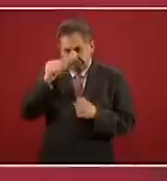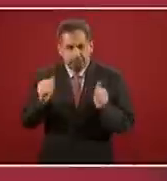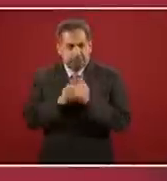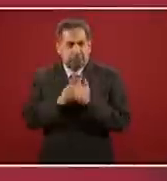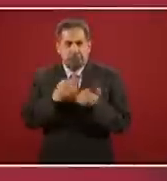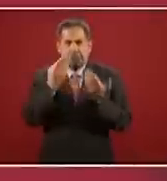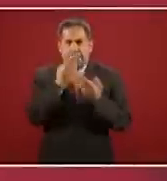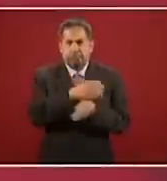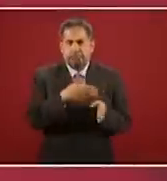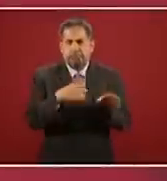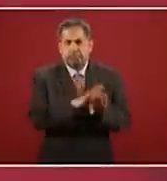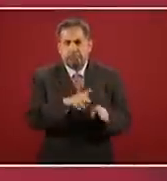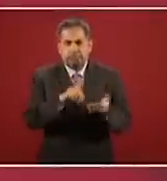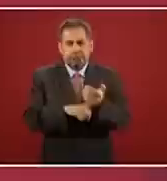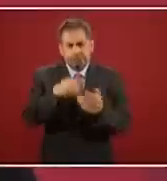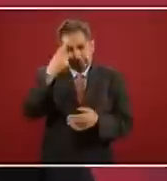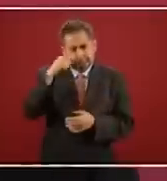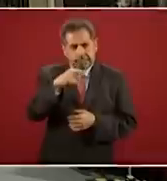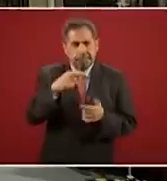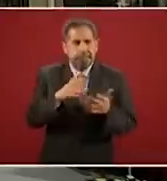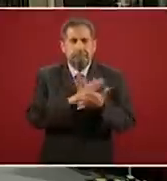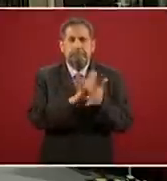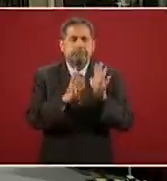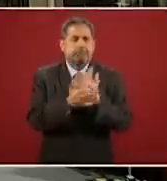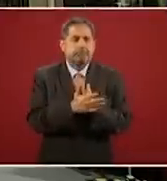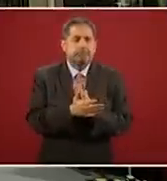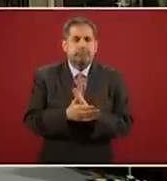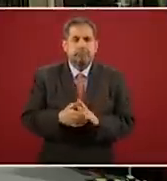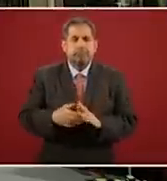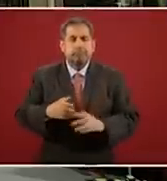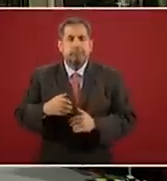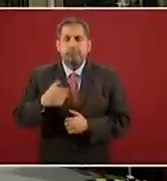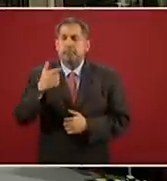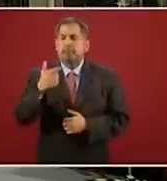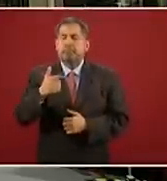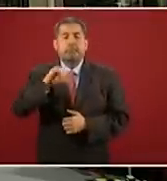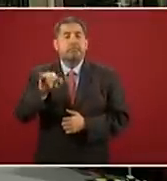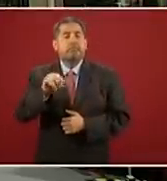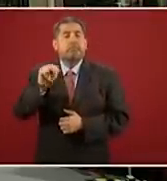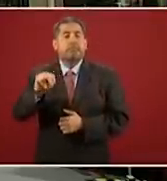bloqueo para el cártel Jalisco Nueva Generación. Sí, por favor.